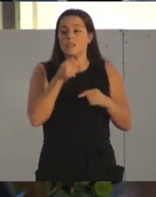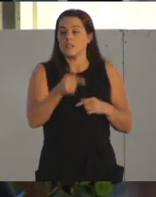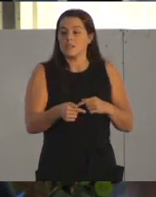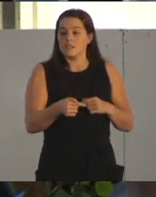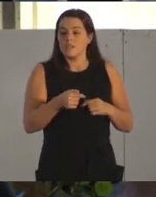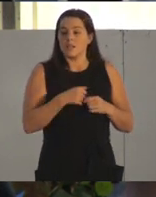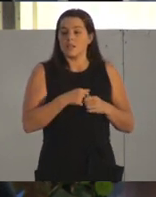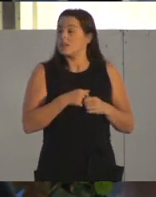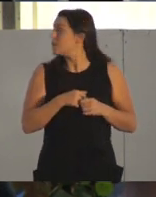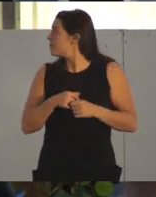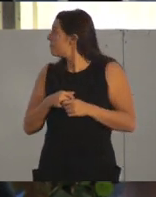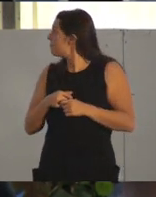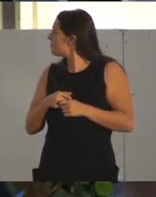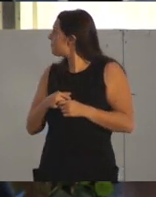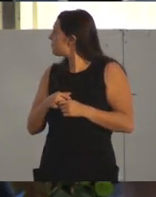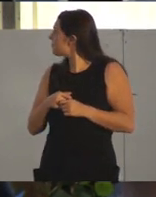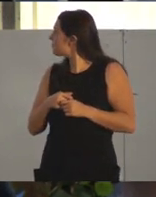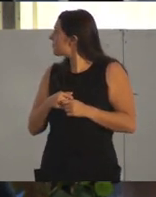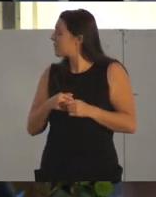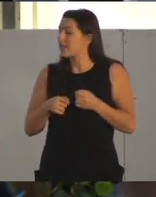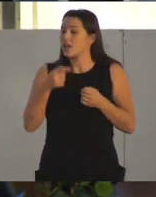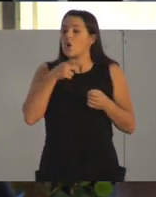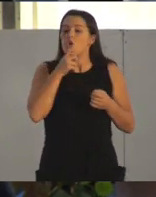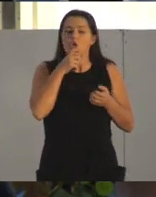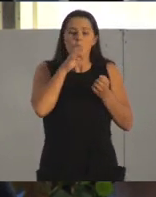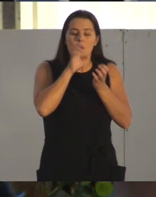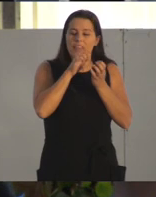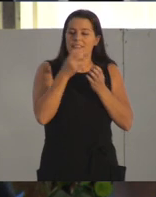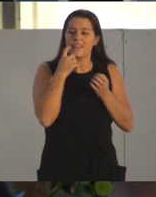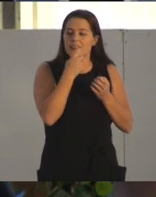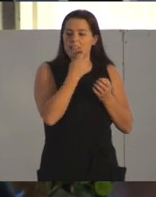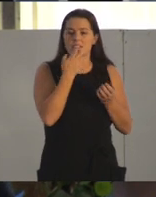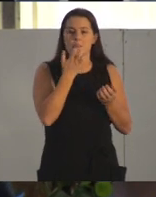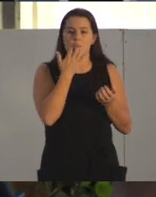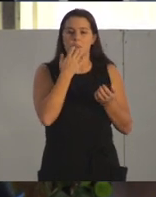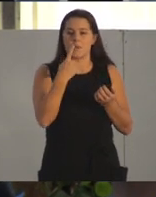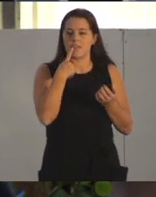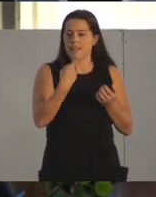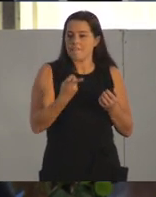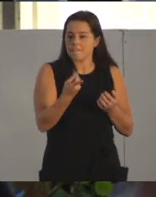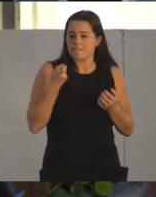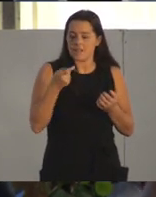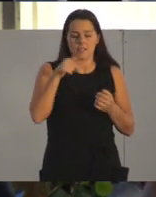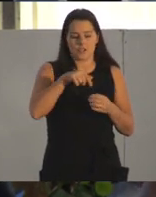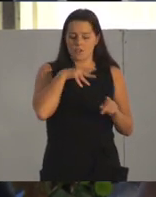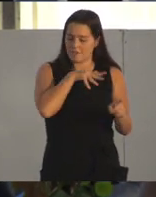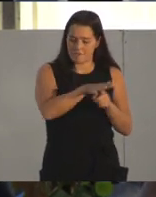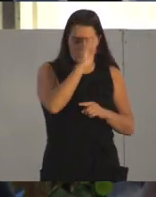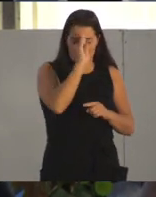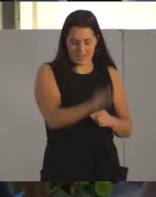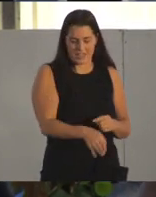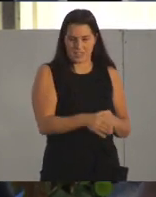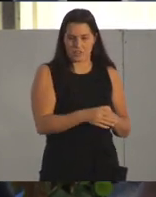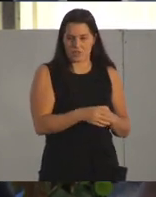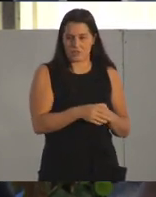dentadura. Tener una buena dentadura, tener faltas de piezas dentales va a influir directamente en